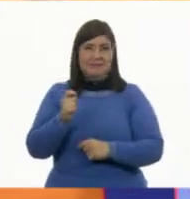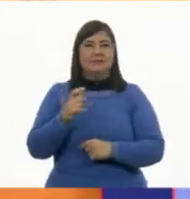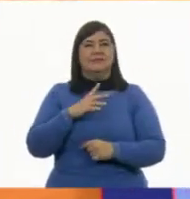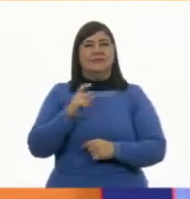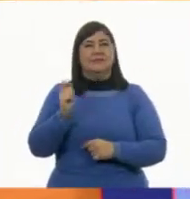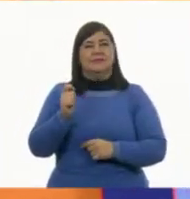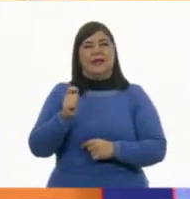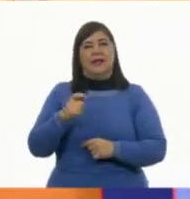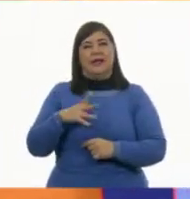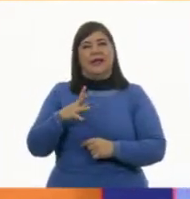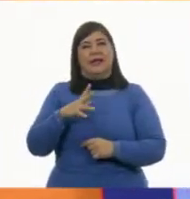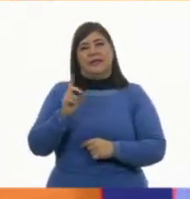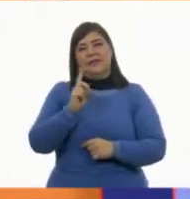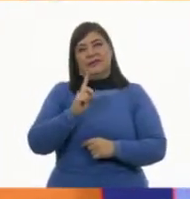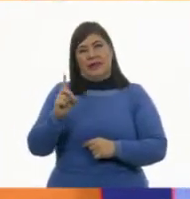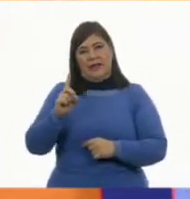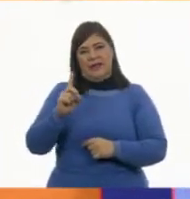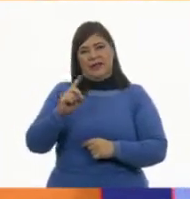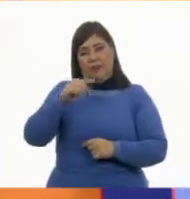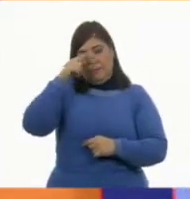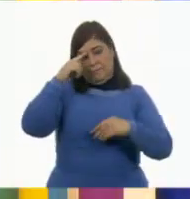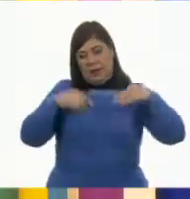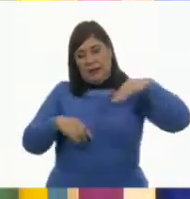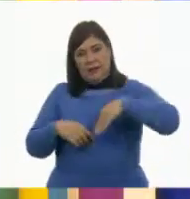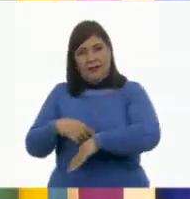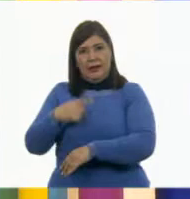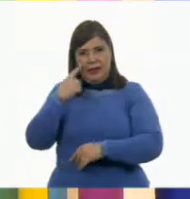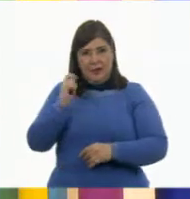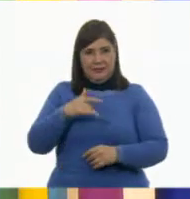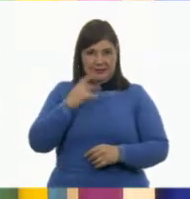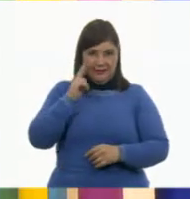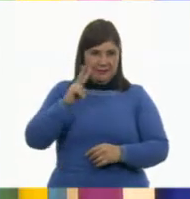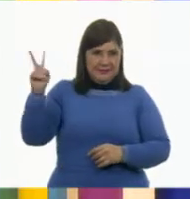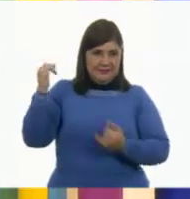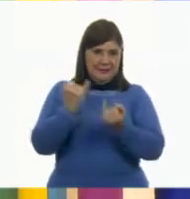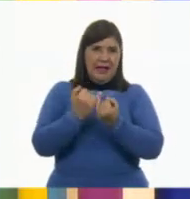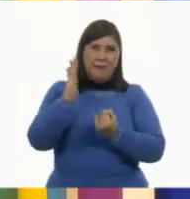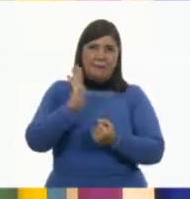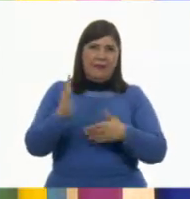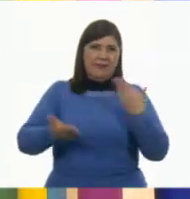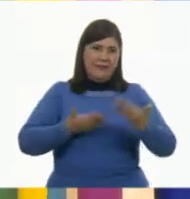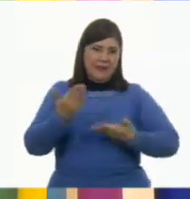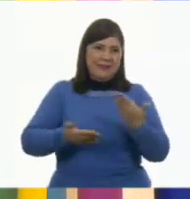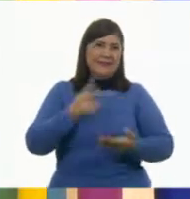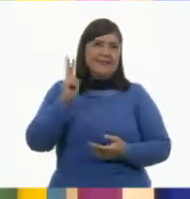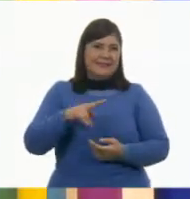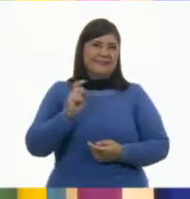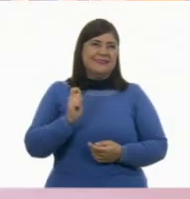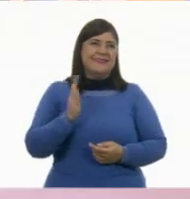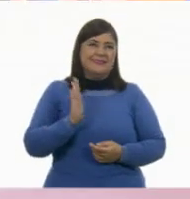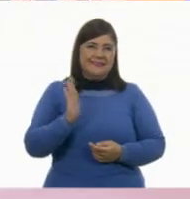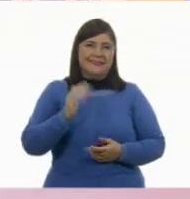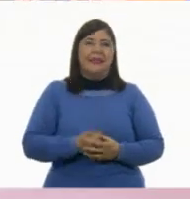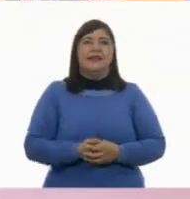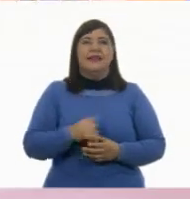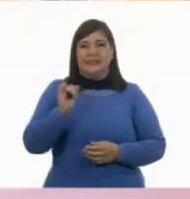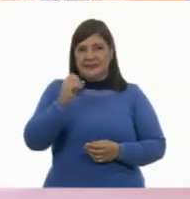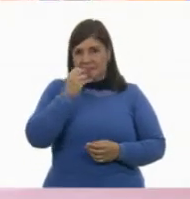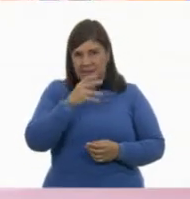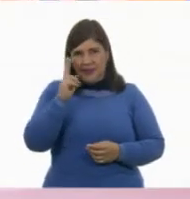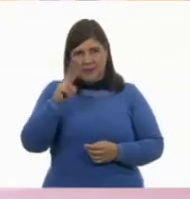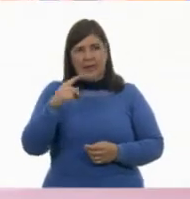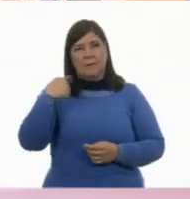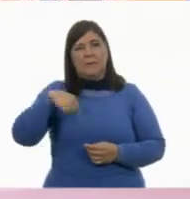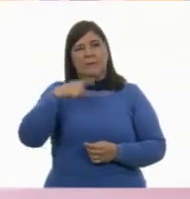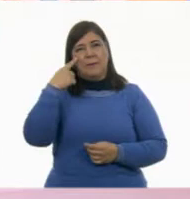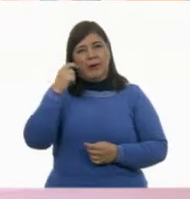derecho hacia abajo en zigzag. Esto ya parece un baile, profe. Sí, que está quedando muy padre. Vamos a intentar hacerlo